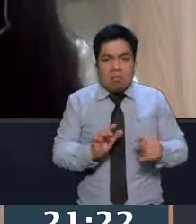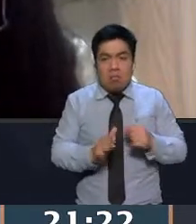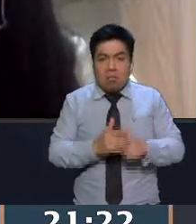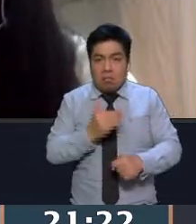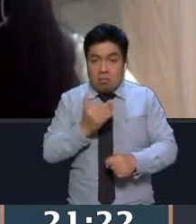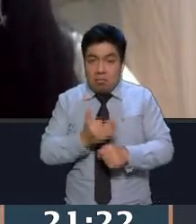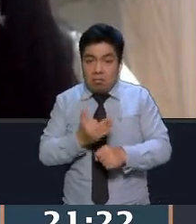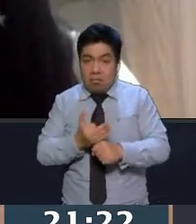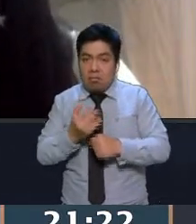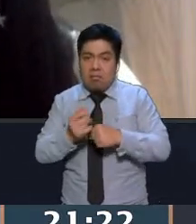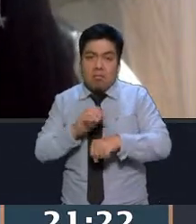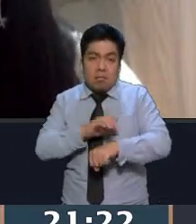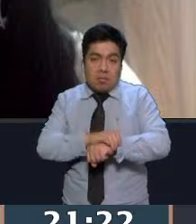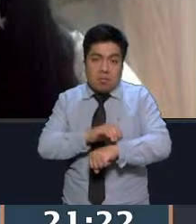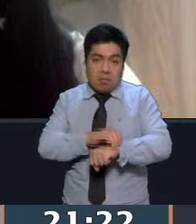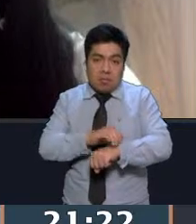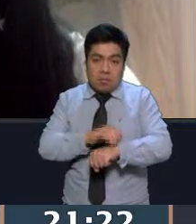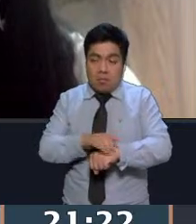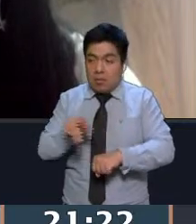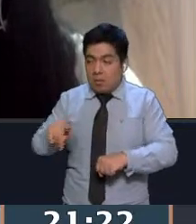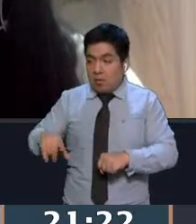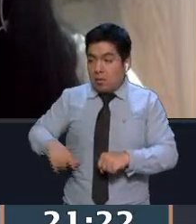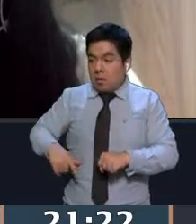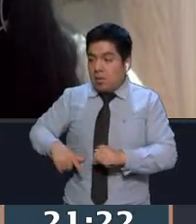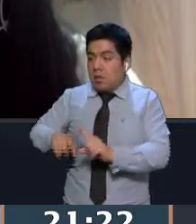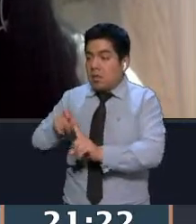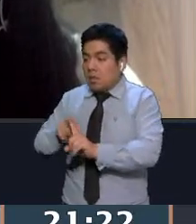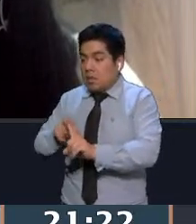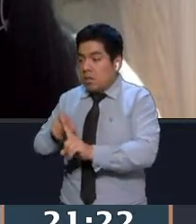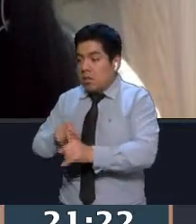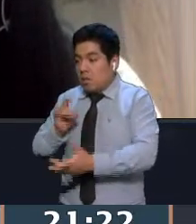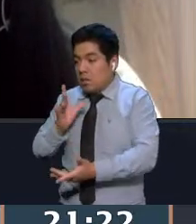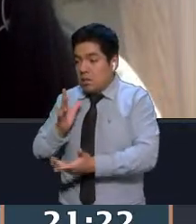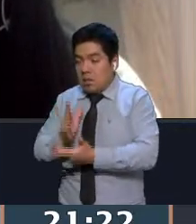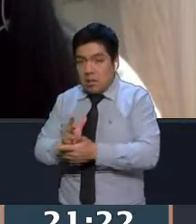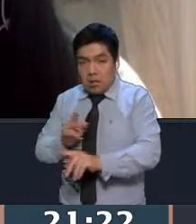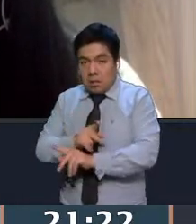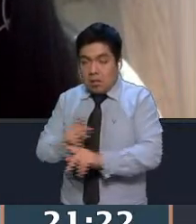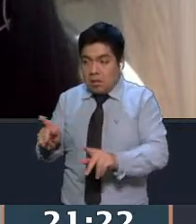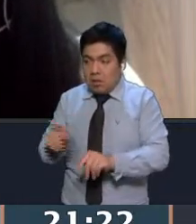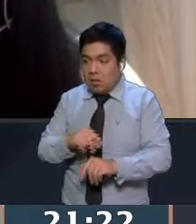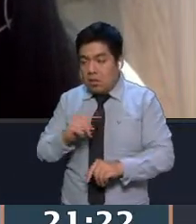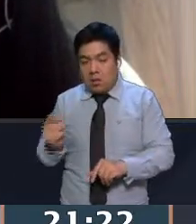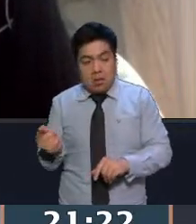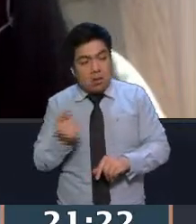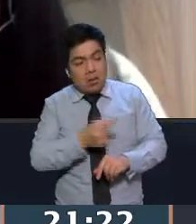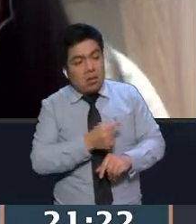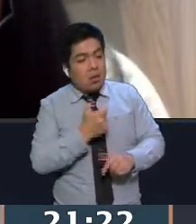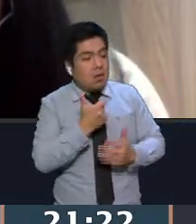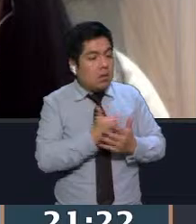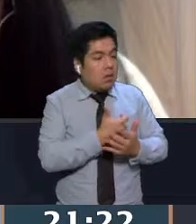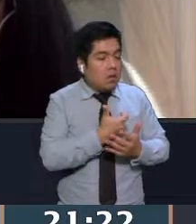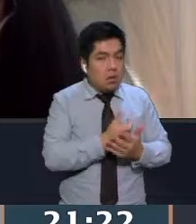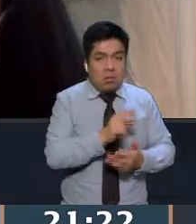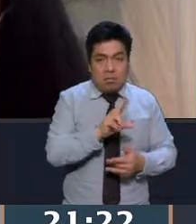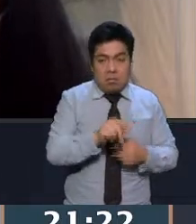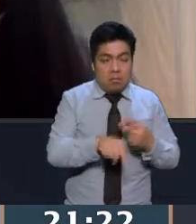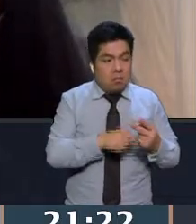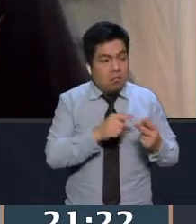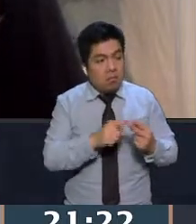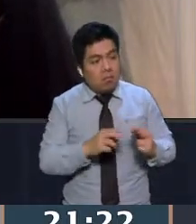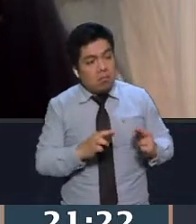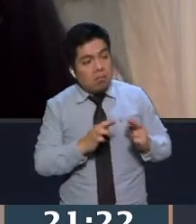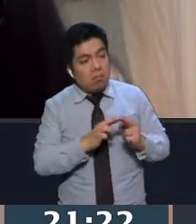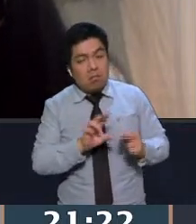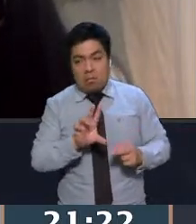tantos colegas que dicen que al poder se le cuestiona, pero únicamente al poder público, no a los poderes fácticos, no al poder económico, no al poder eclesiástico, a